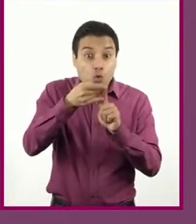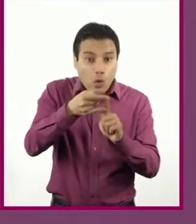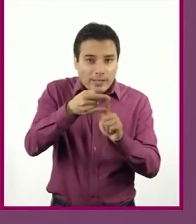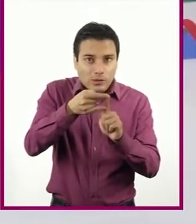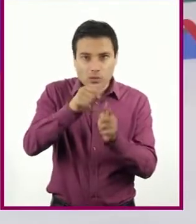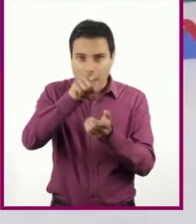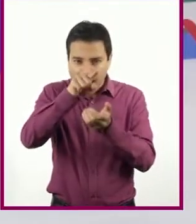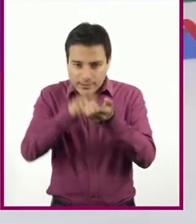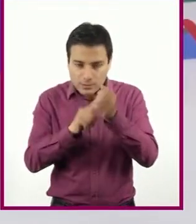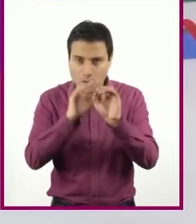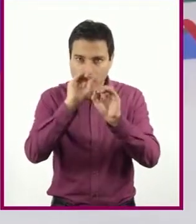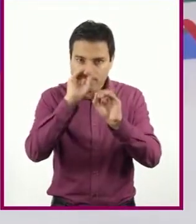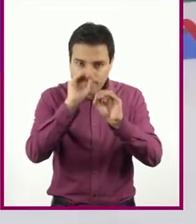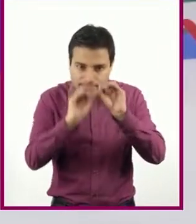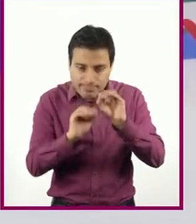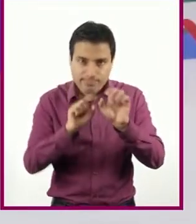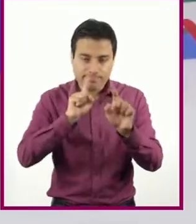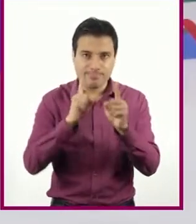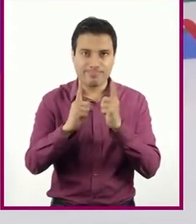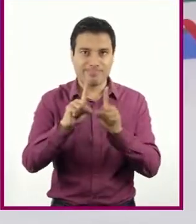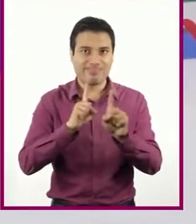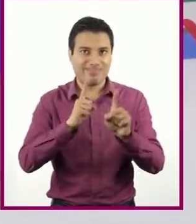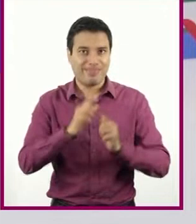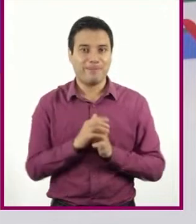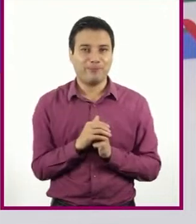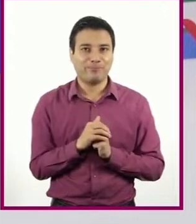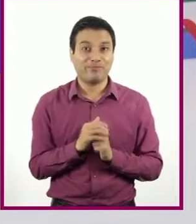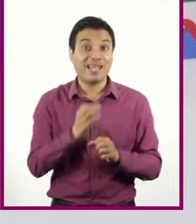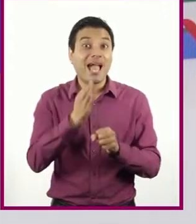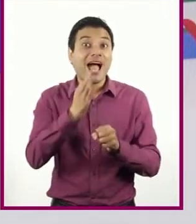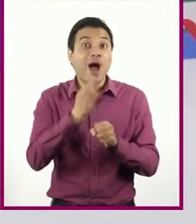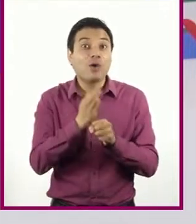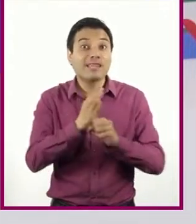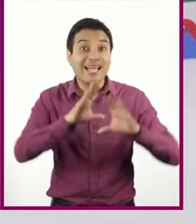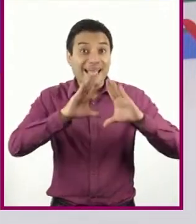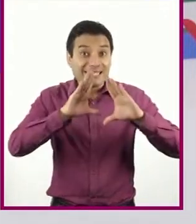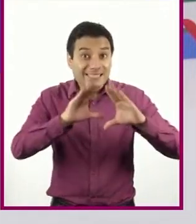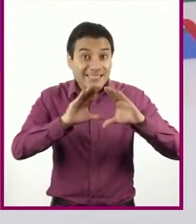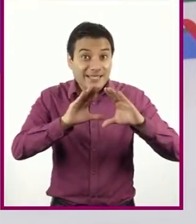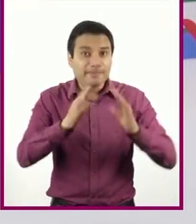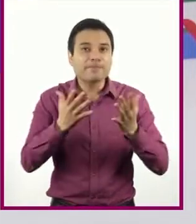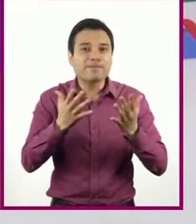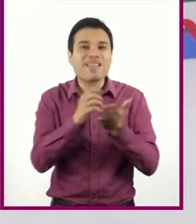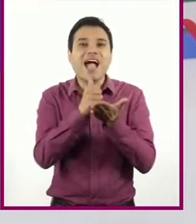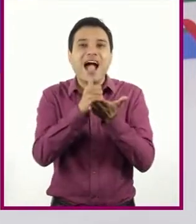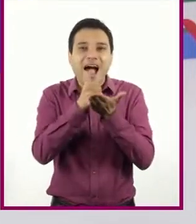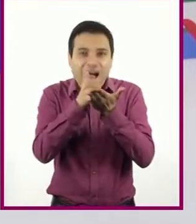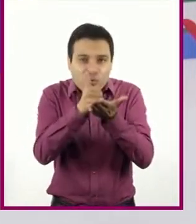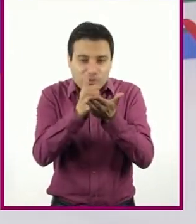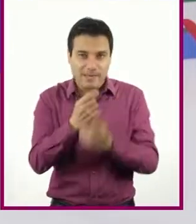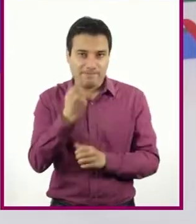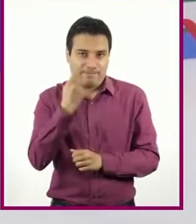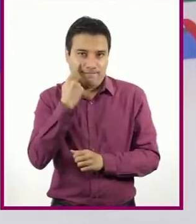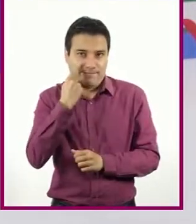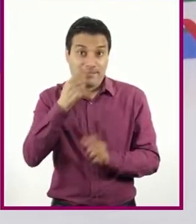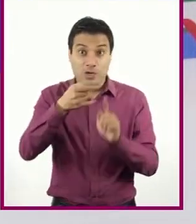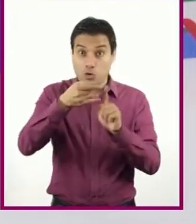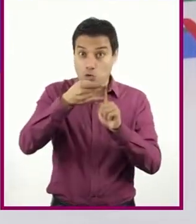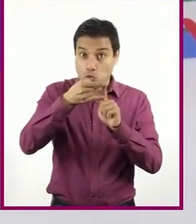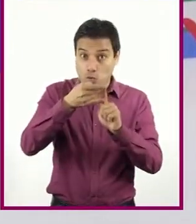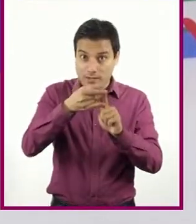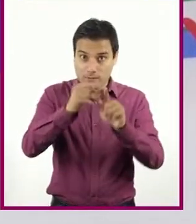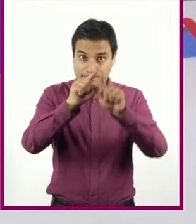de acción. Con lo que veremos en esta sesión nos permitirá comprender cómo las viñetas nos pueden ayudar a